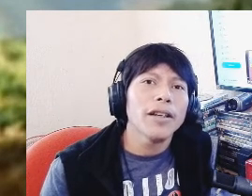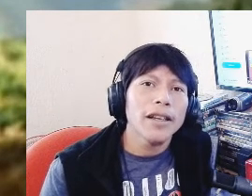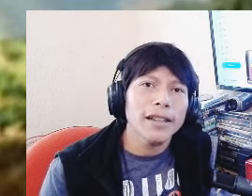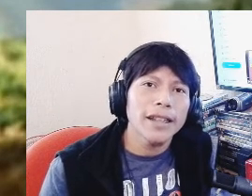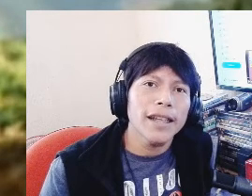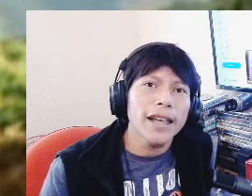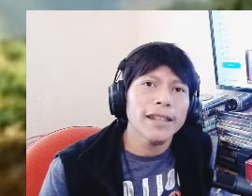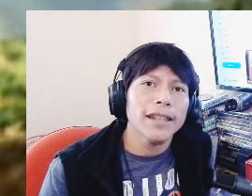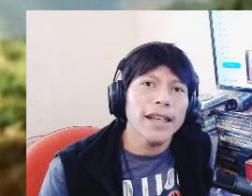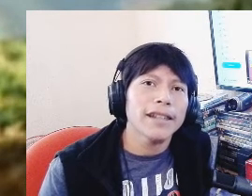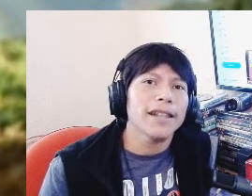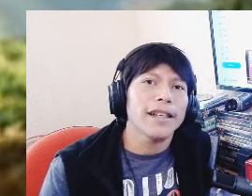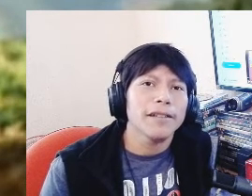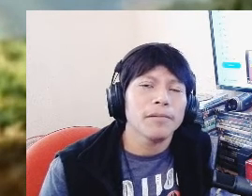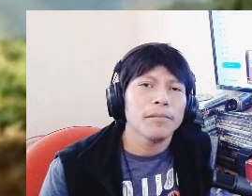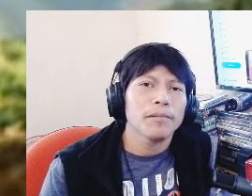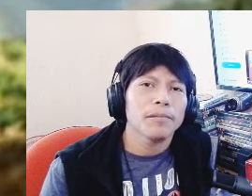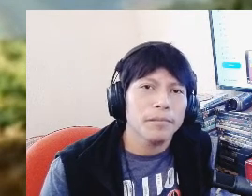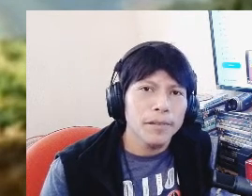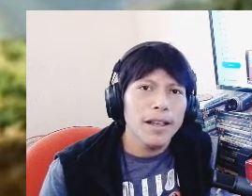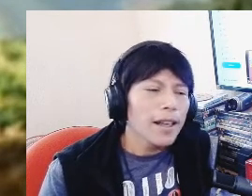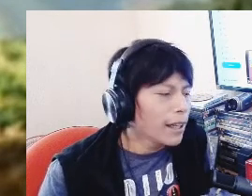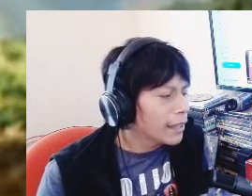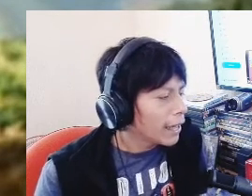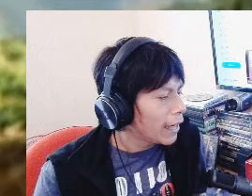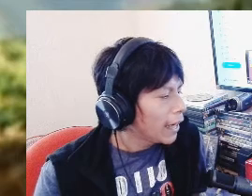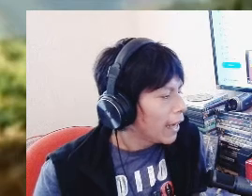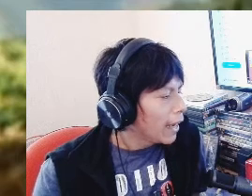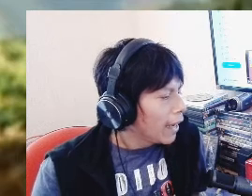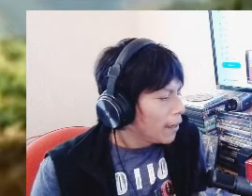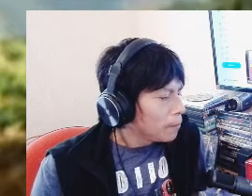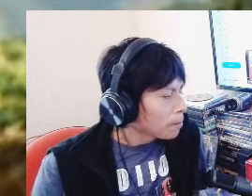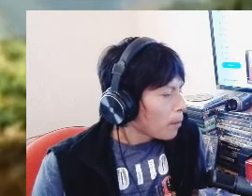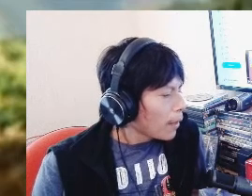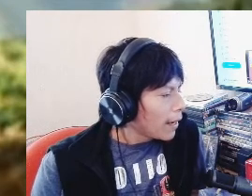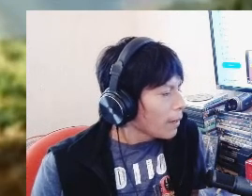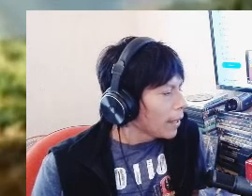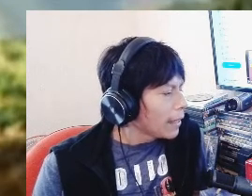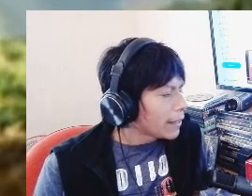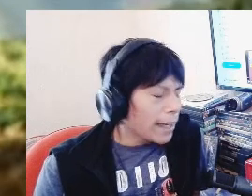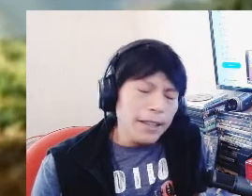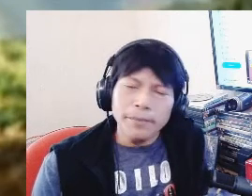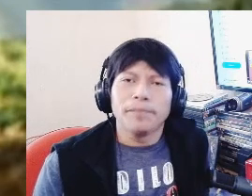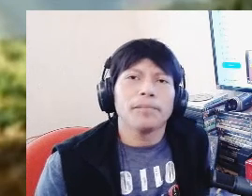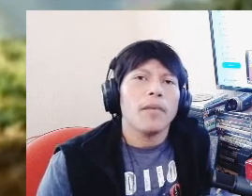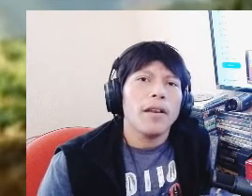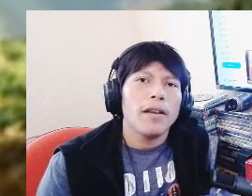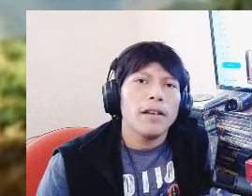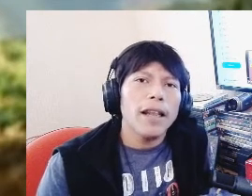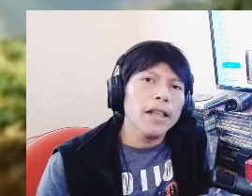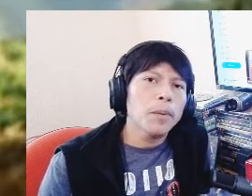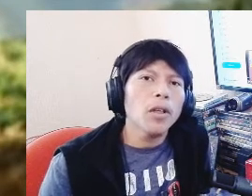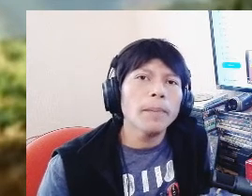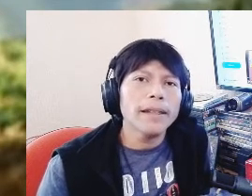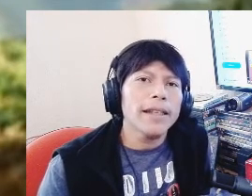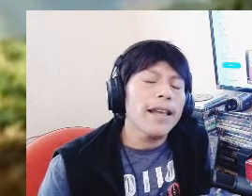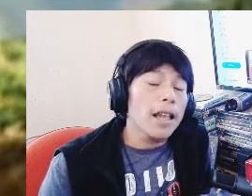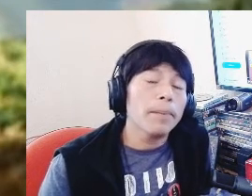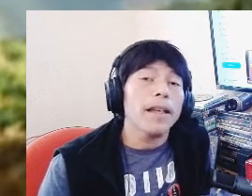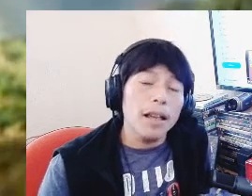terreno, etcétera, etcétera, etcétera. Así que, Carmen Aristegui le